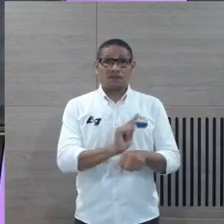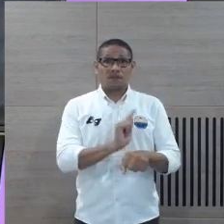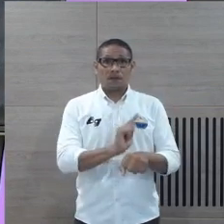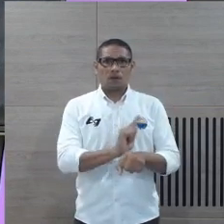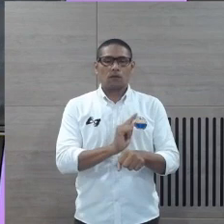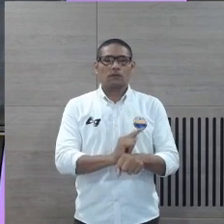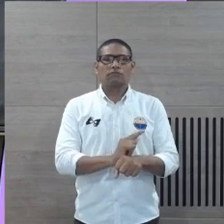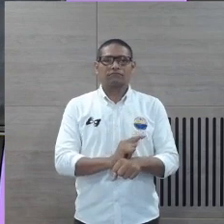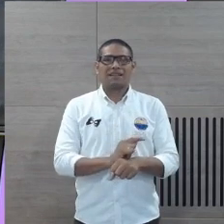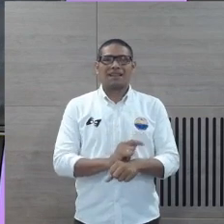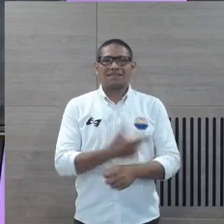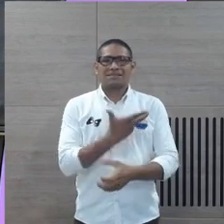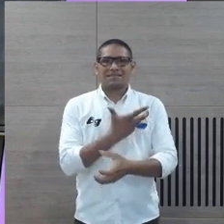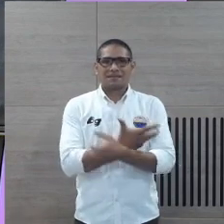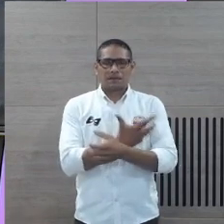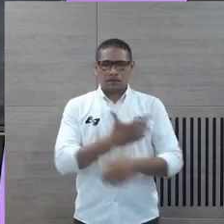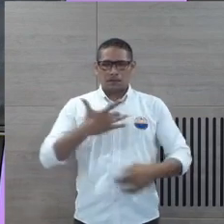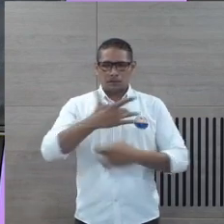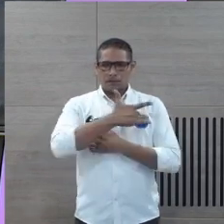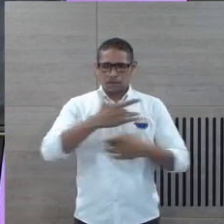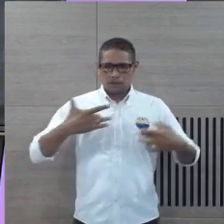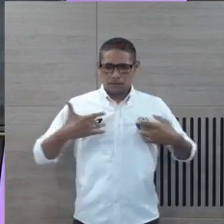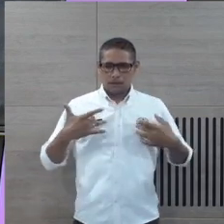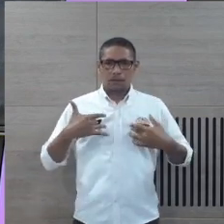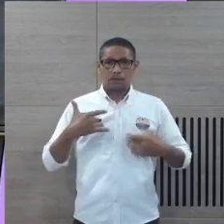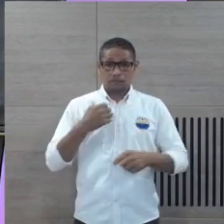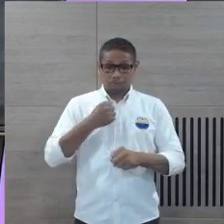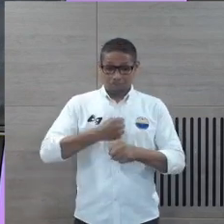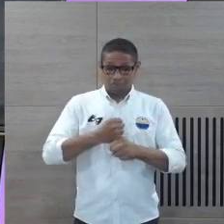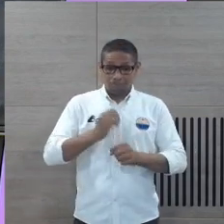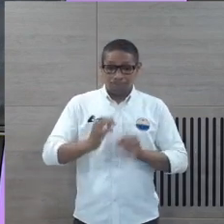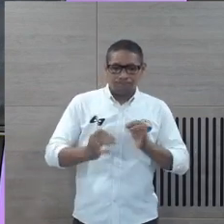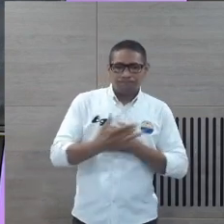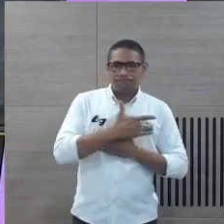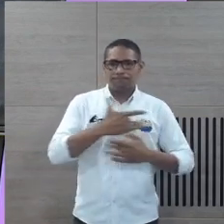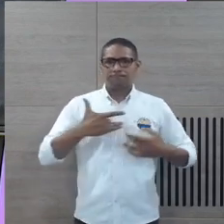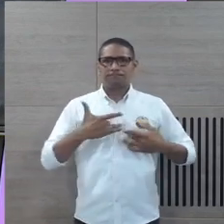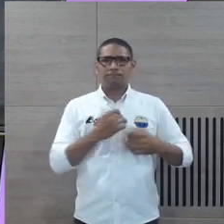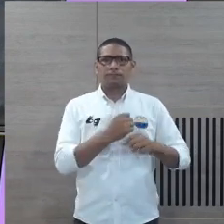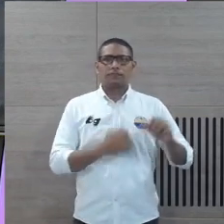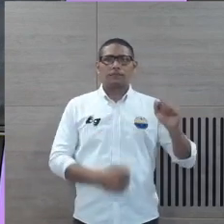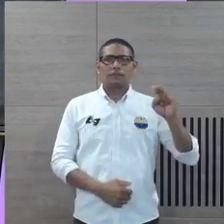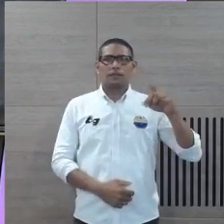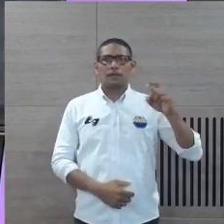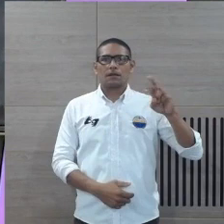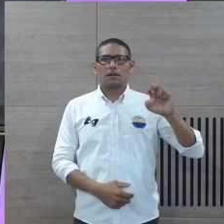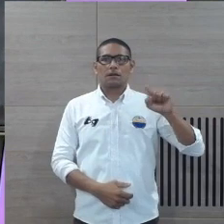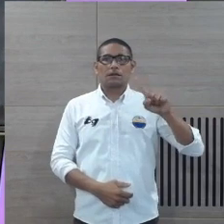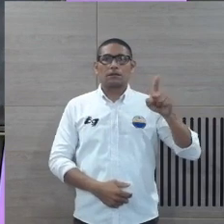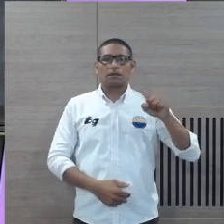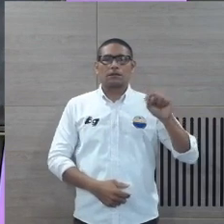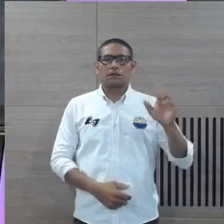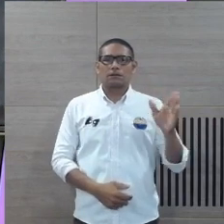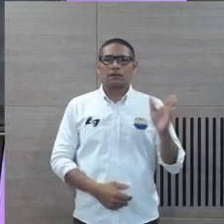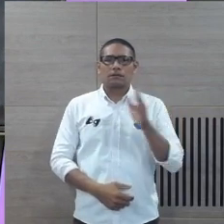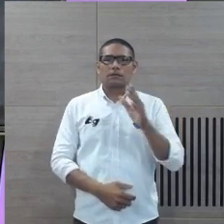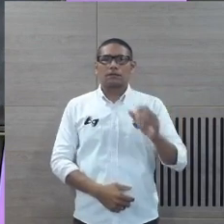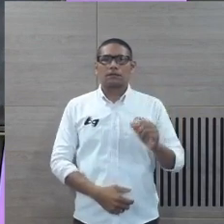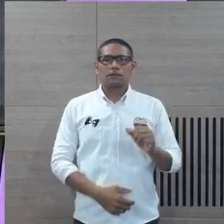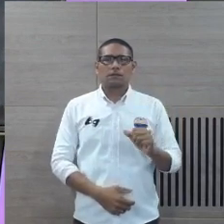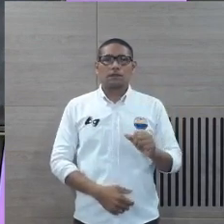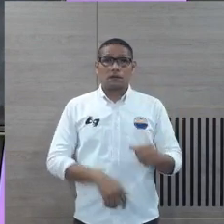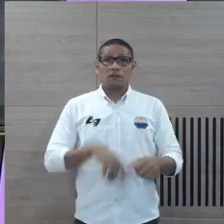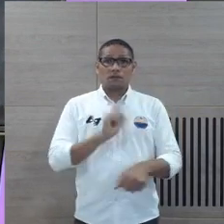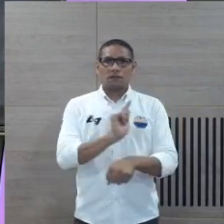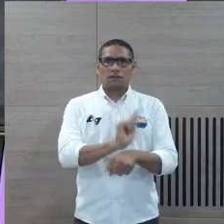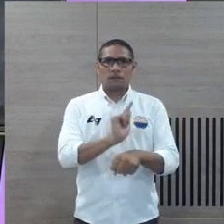Anet Katiana Gámez Zamora. Andrés Guillermo Díaz Orozco. Facultad de Ingeniería, especialista en Desarrollo de Software,